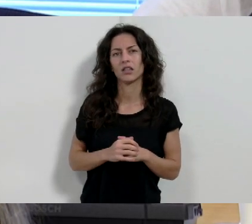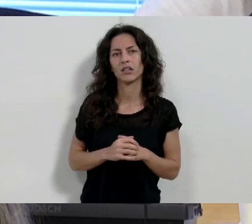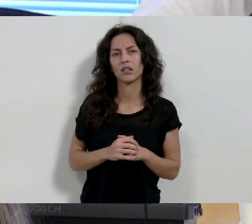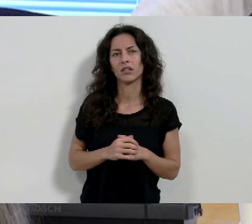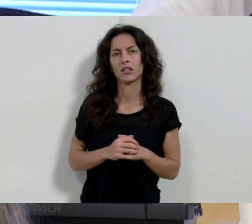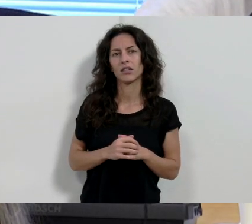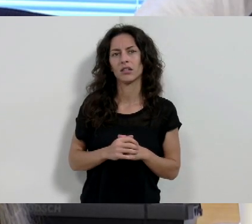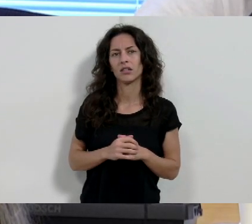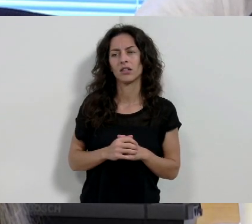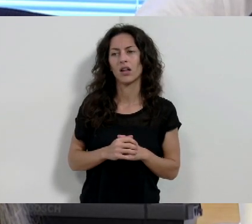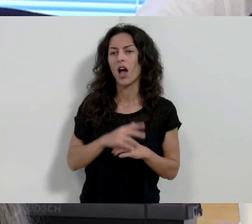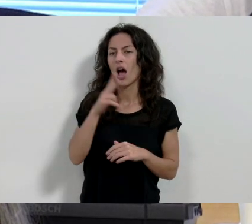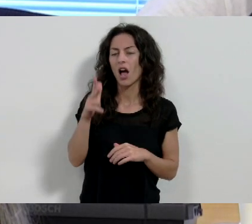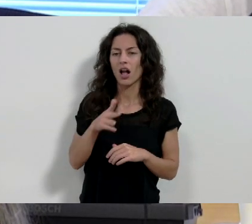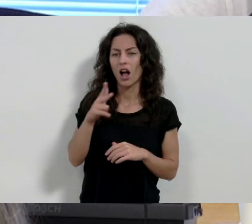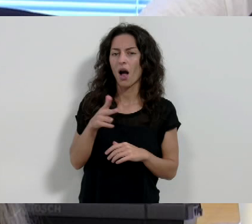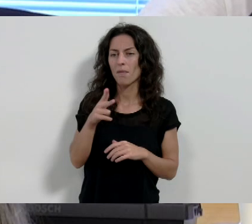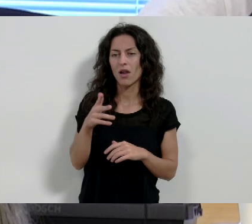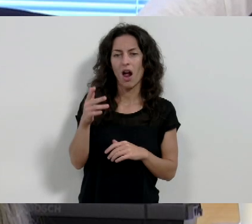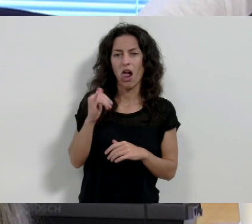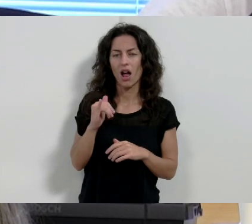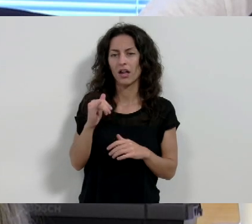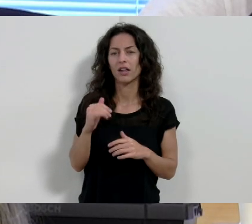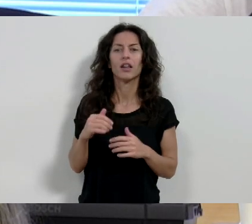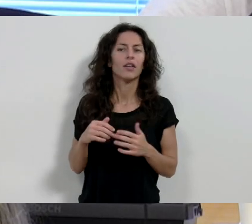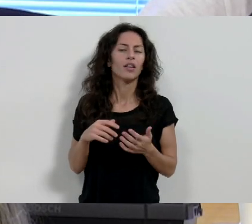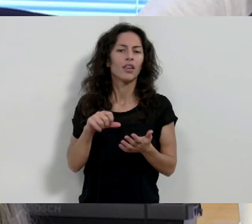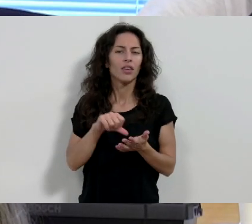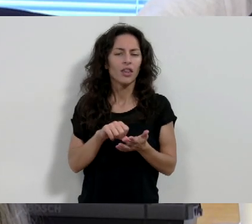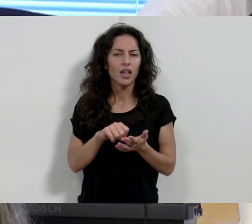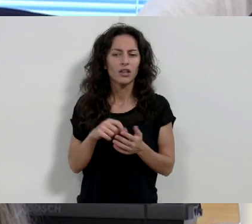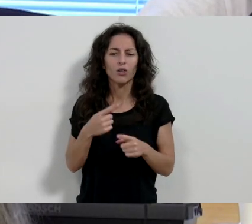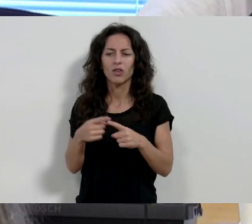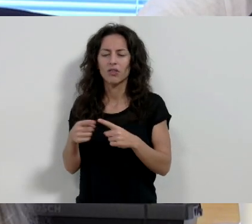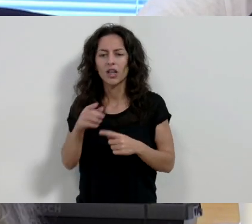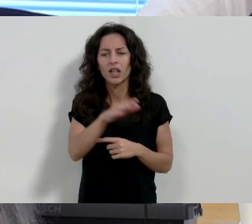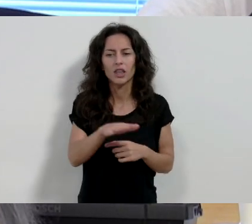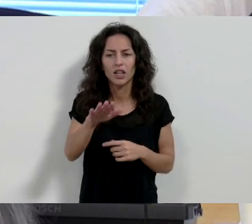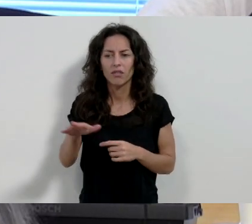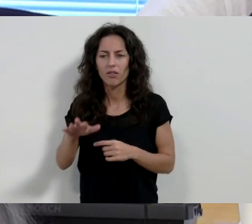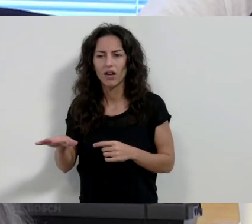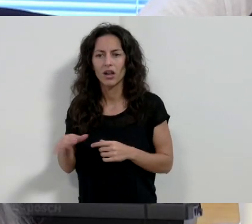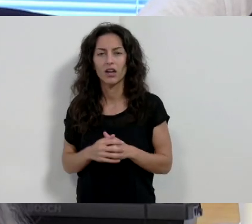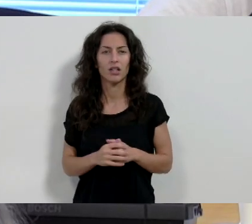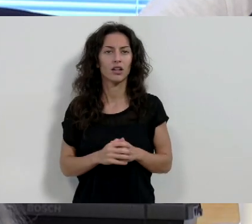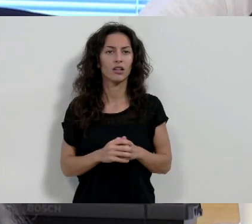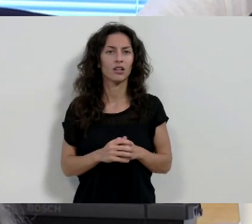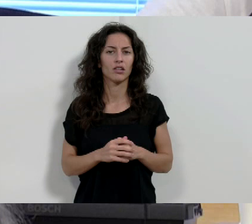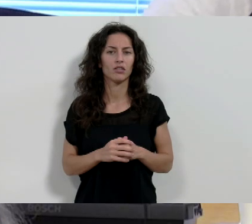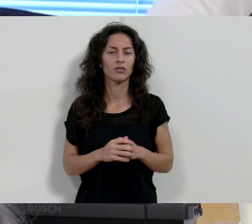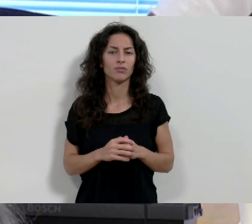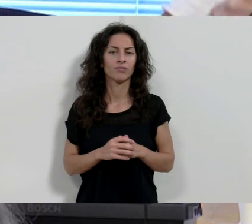de cámaras, están por el centro, las pintadas, están por los barrios. Habrá que averiguar quién las está pintando y habrá que